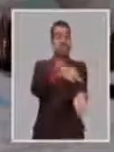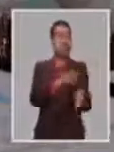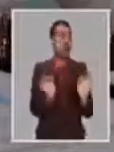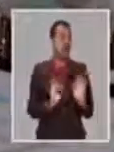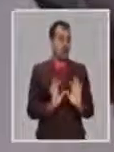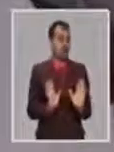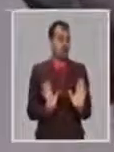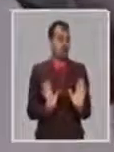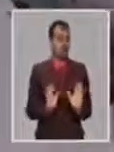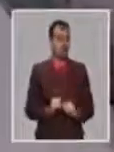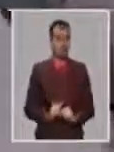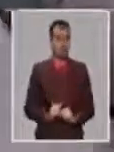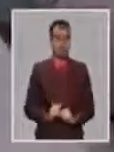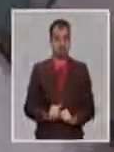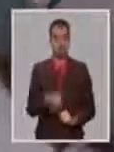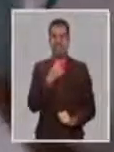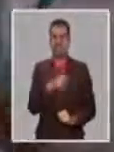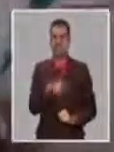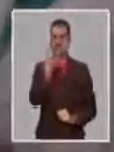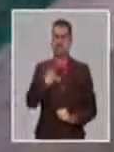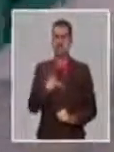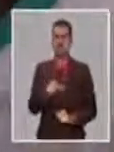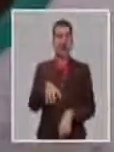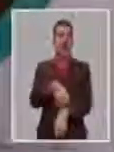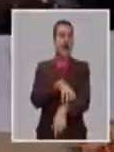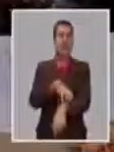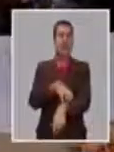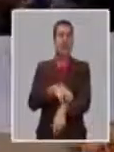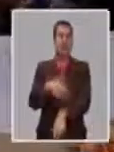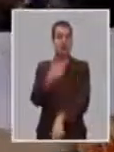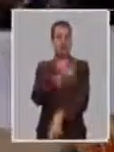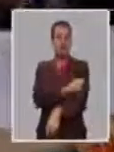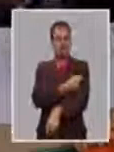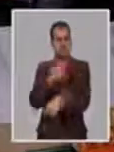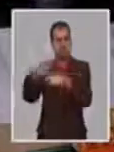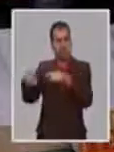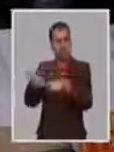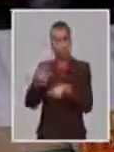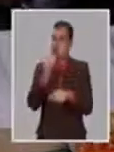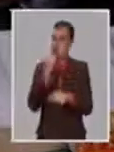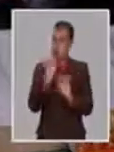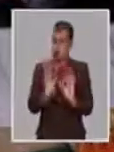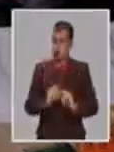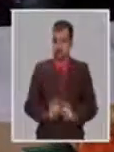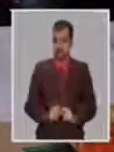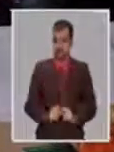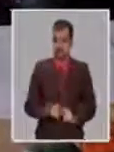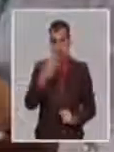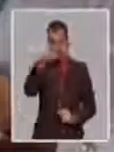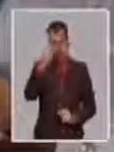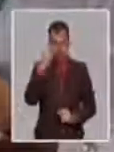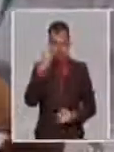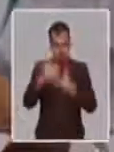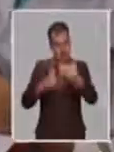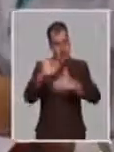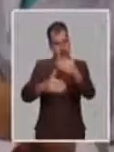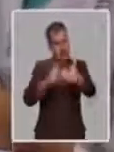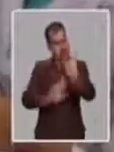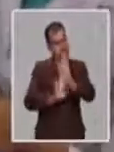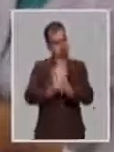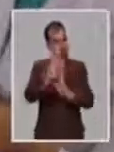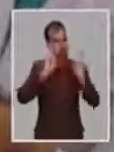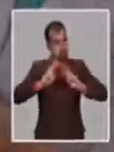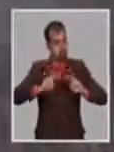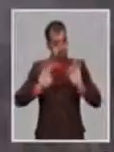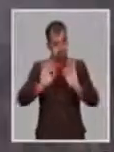pueden participar sujetos que sean alérgicos al tiberosal. ¿Por qué? Porque es un componente de la vacuna. Cuba avanza con paso firme en los estudios de este